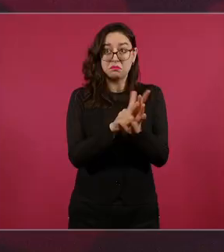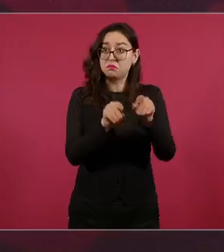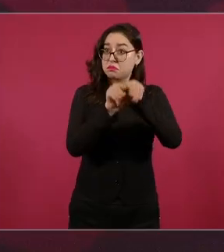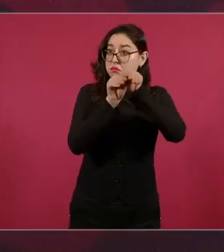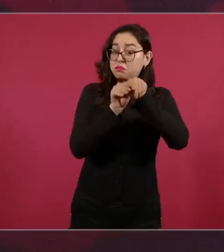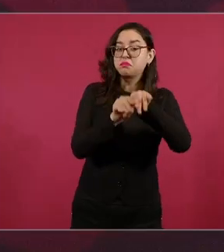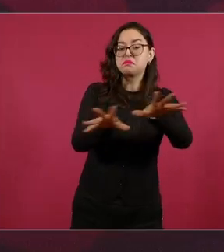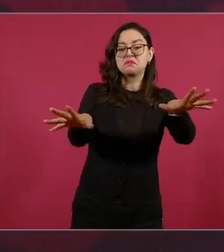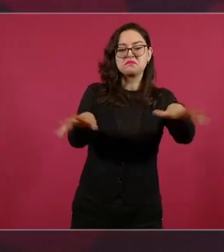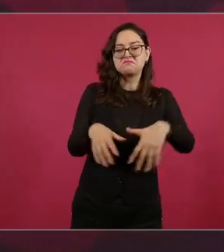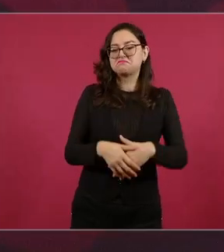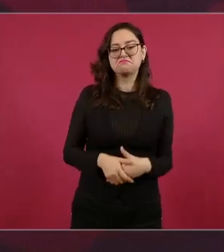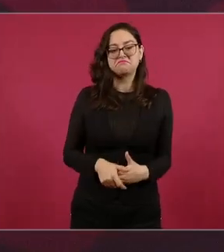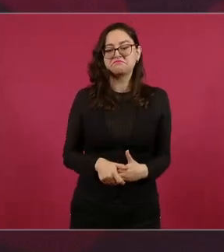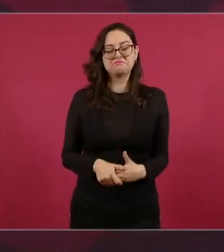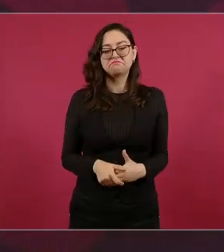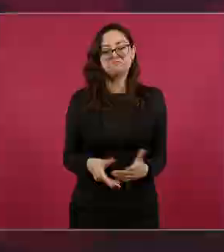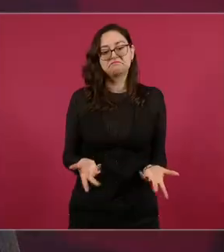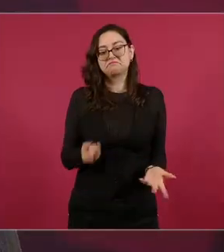¿En dónde?